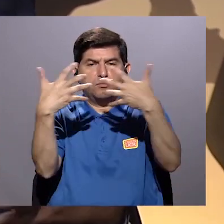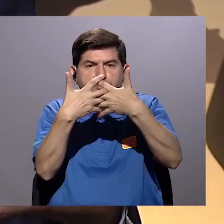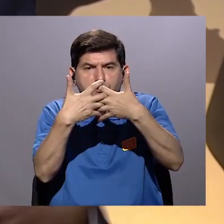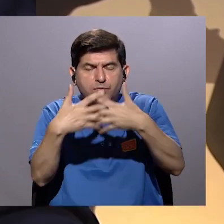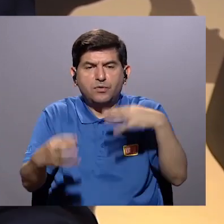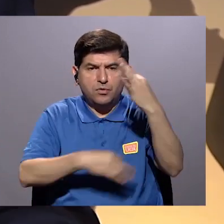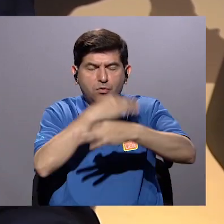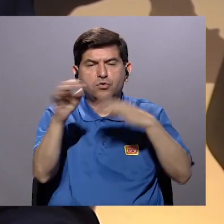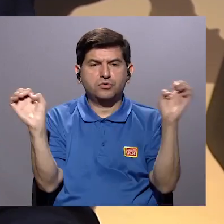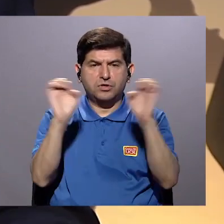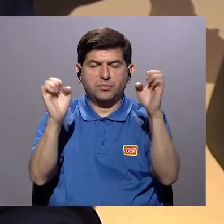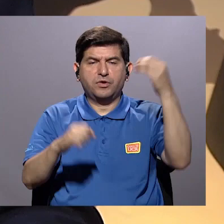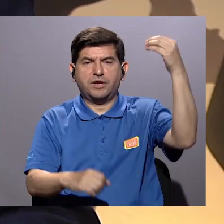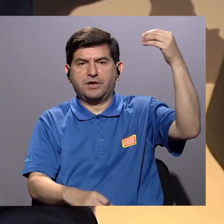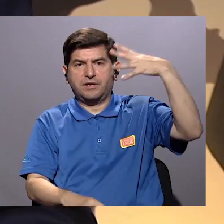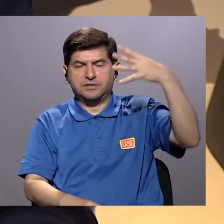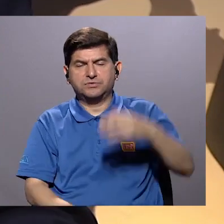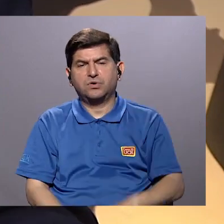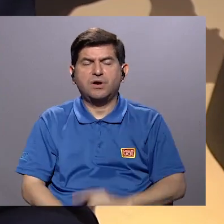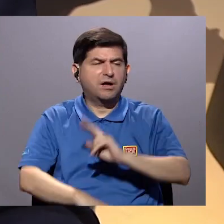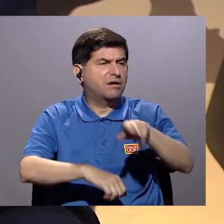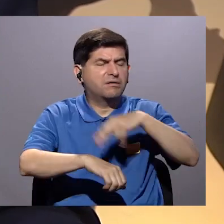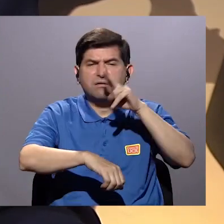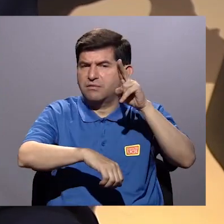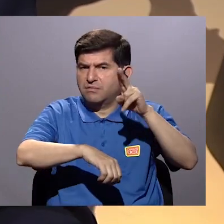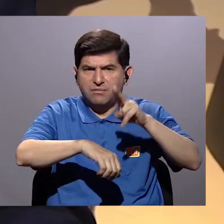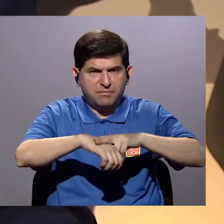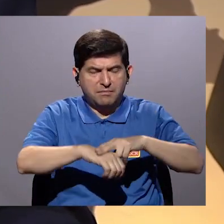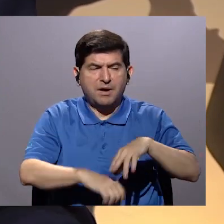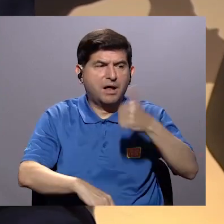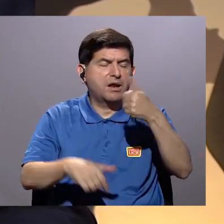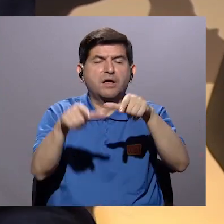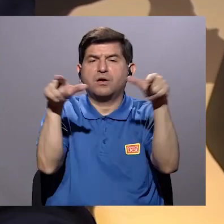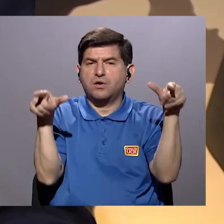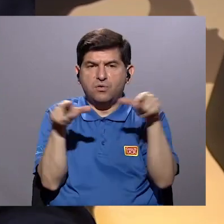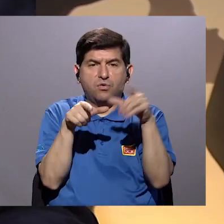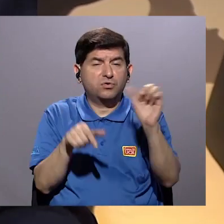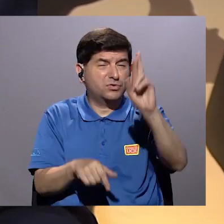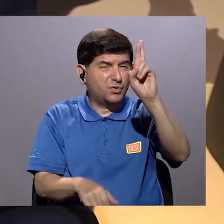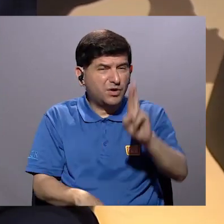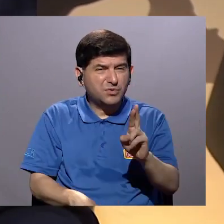tipos de energía como energía solar, que es muy típico en otras latitudes y que en Costa